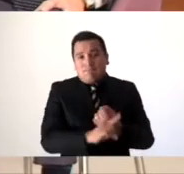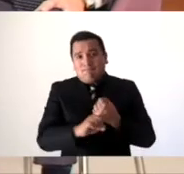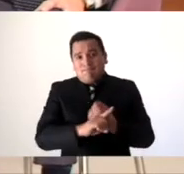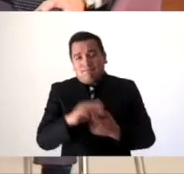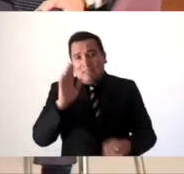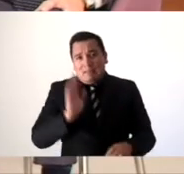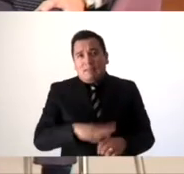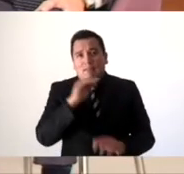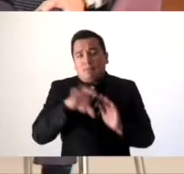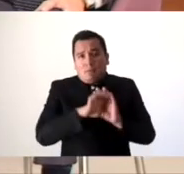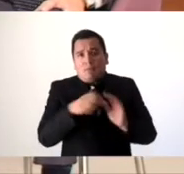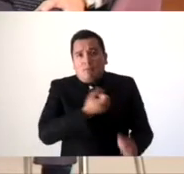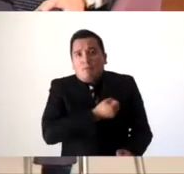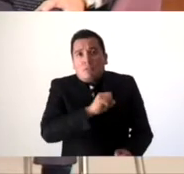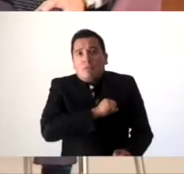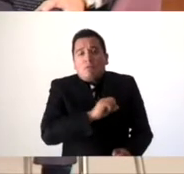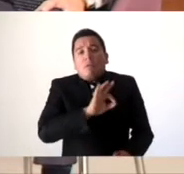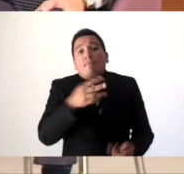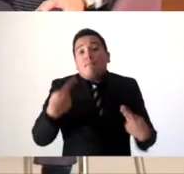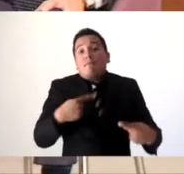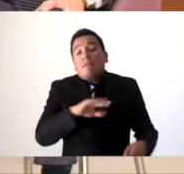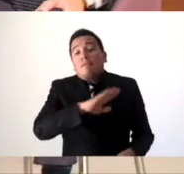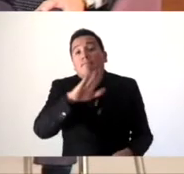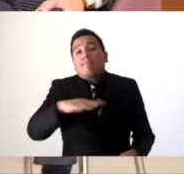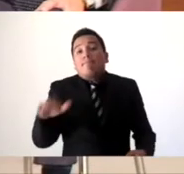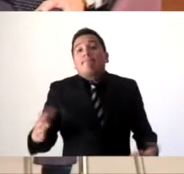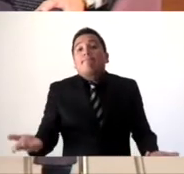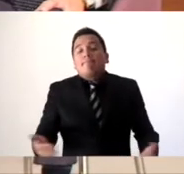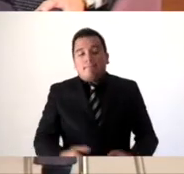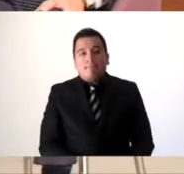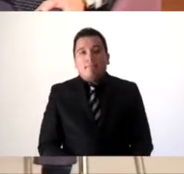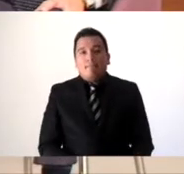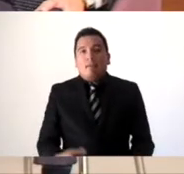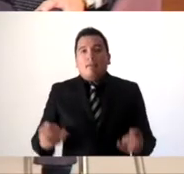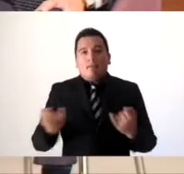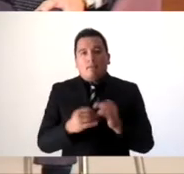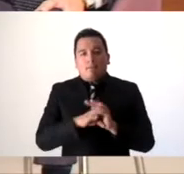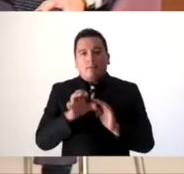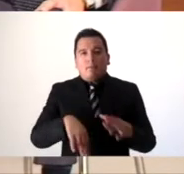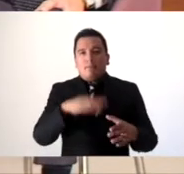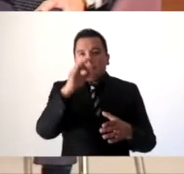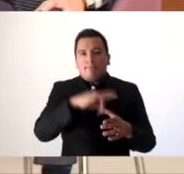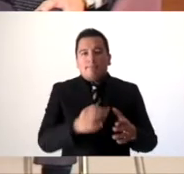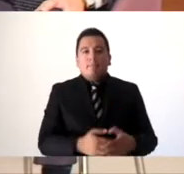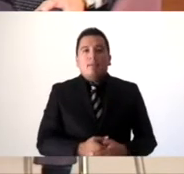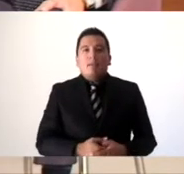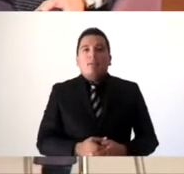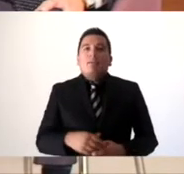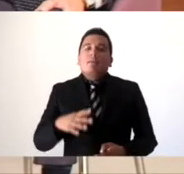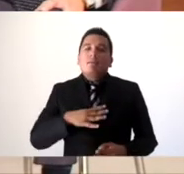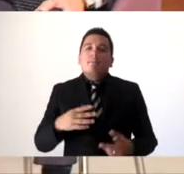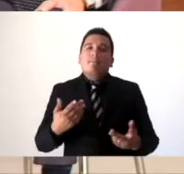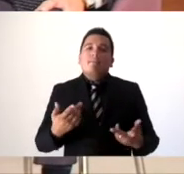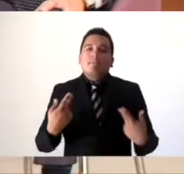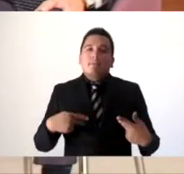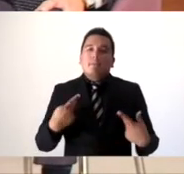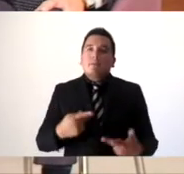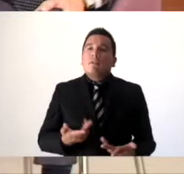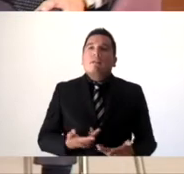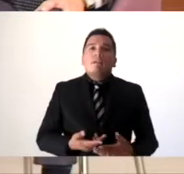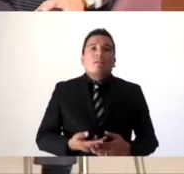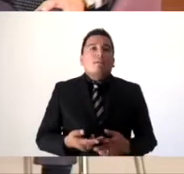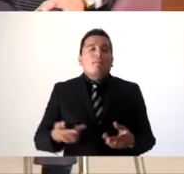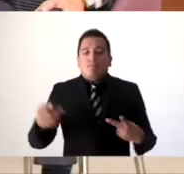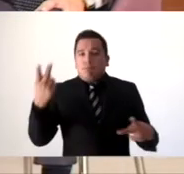no actúan, pues ponen en riesgo la vida de las personas. Algo parecido empieza a pasar en materia electoral, ante esas voces